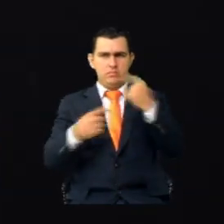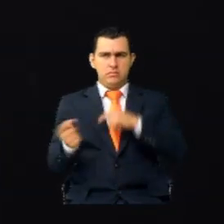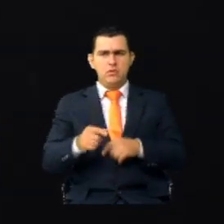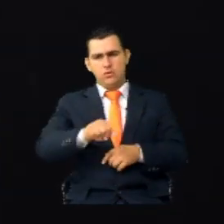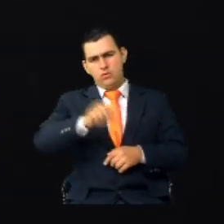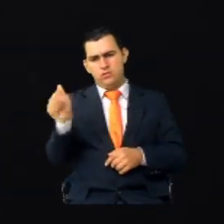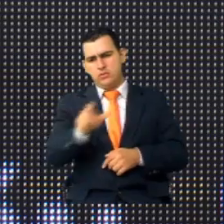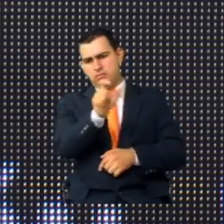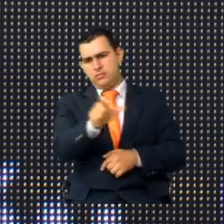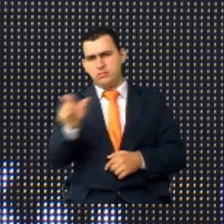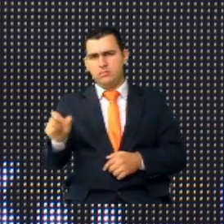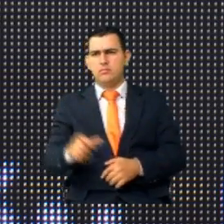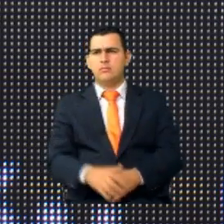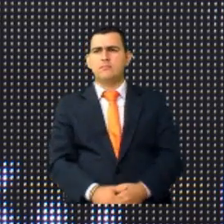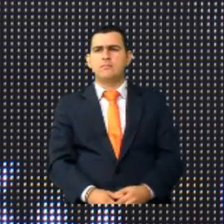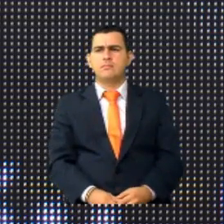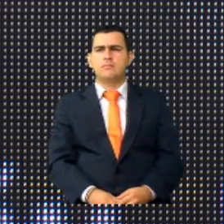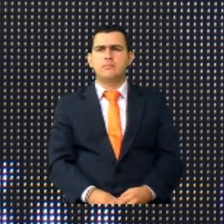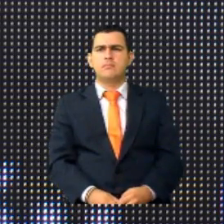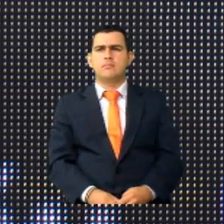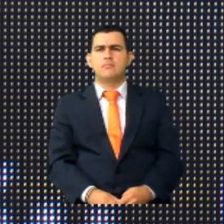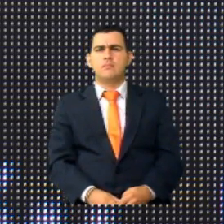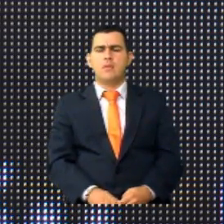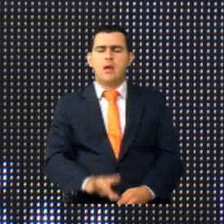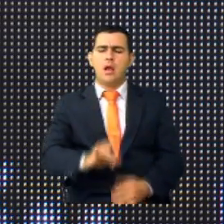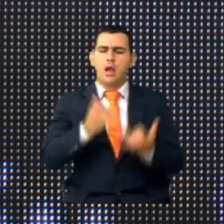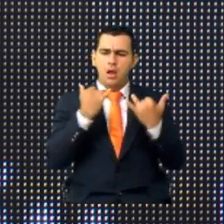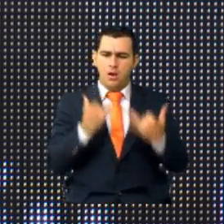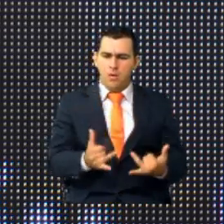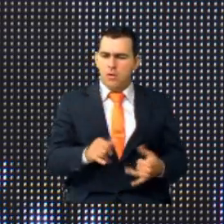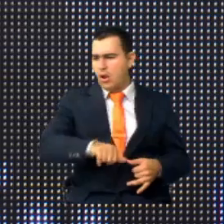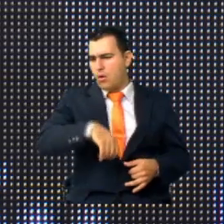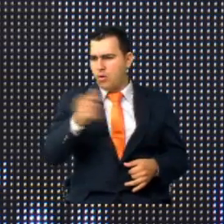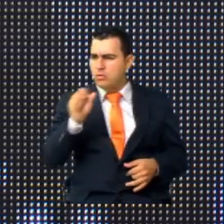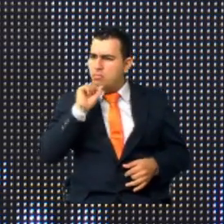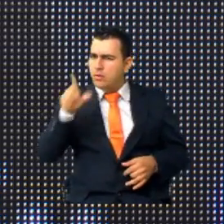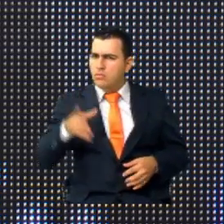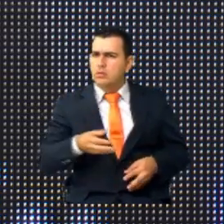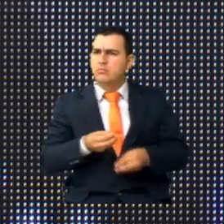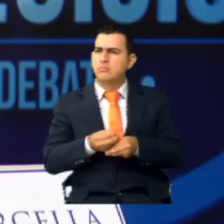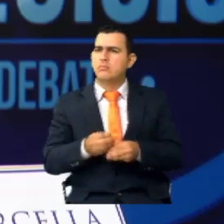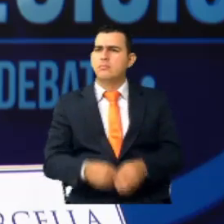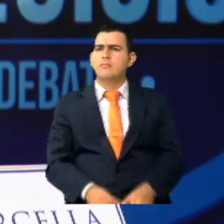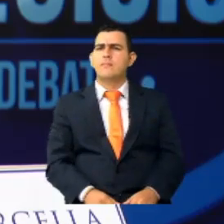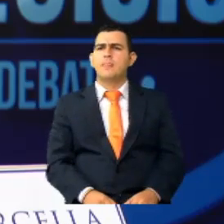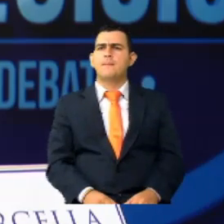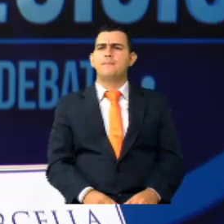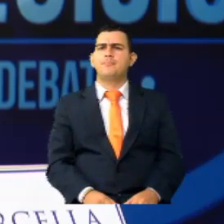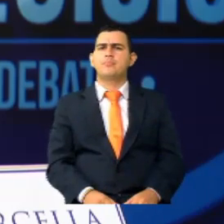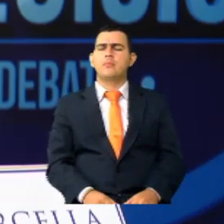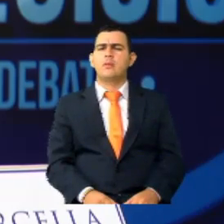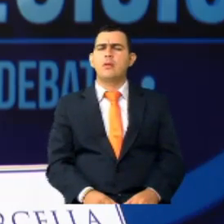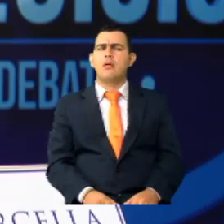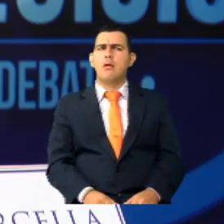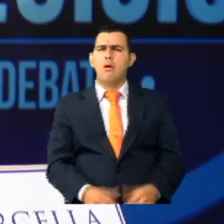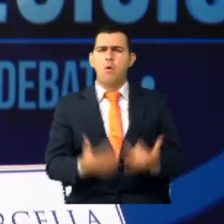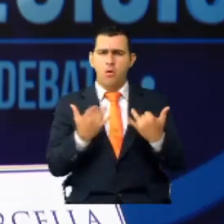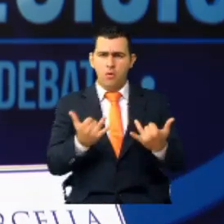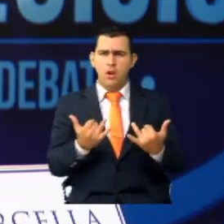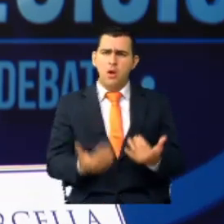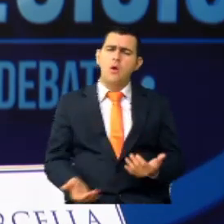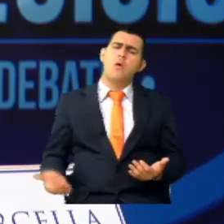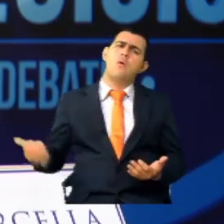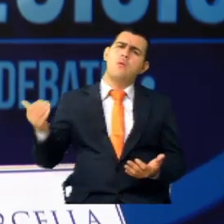otras candidaturas. Es momento de la contrapregunta, Mónica Arcella, a la candidata Janet Mojica. Pero ¿qué hay de cierto que eso se está repitiendo con